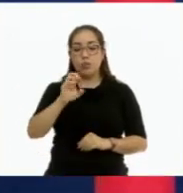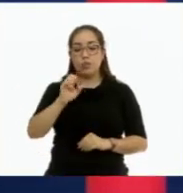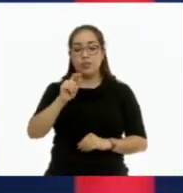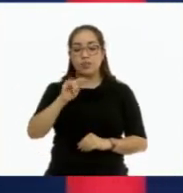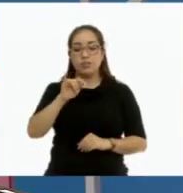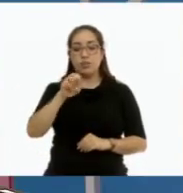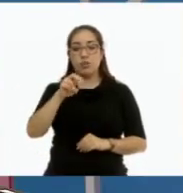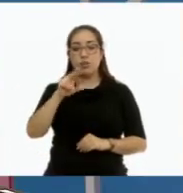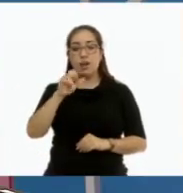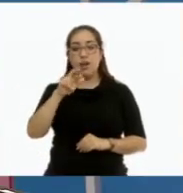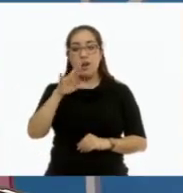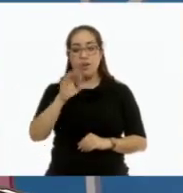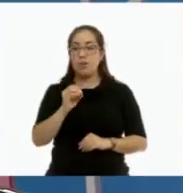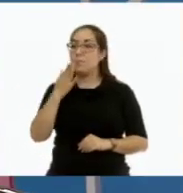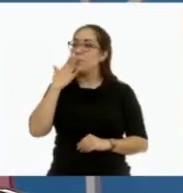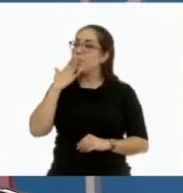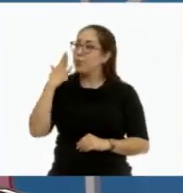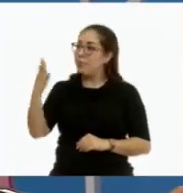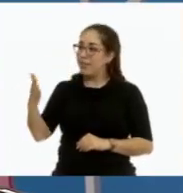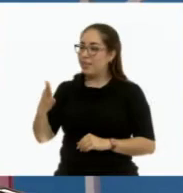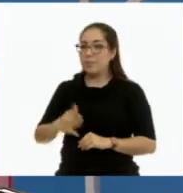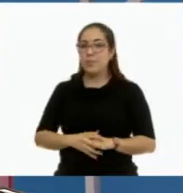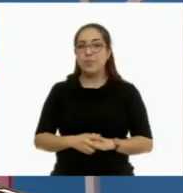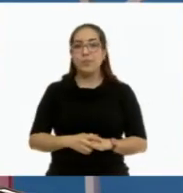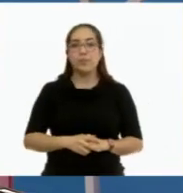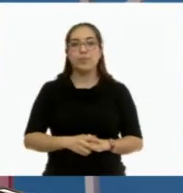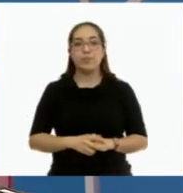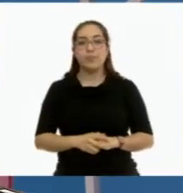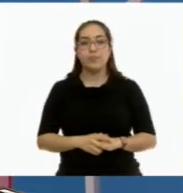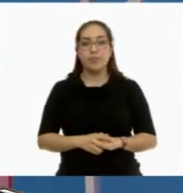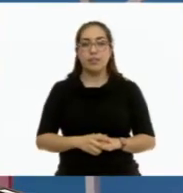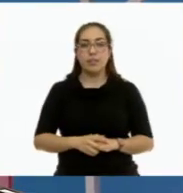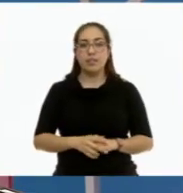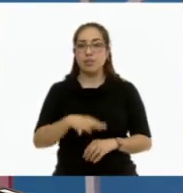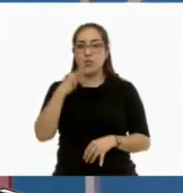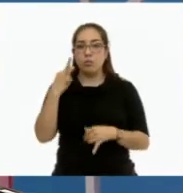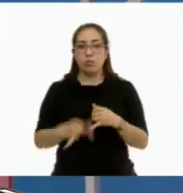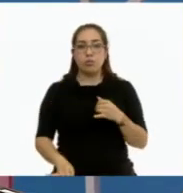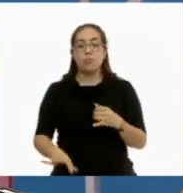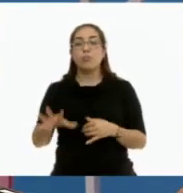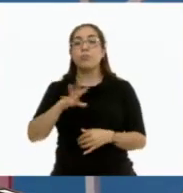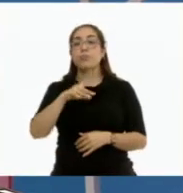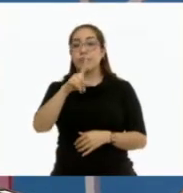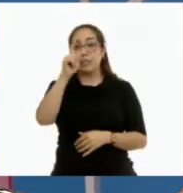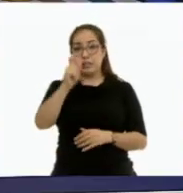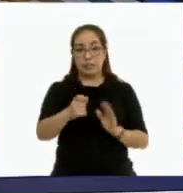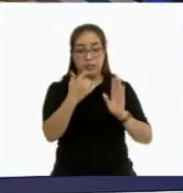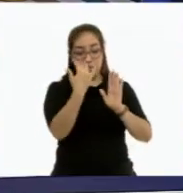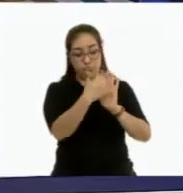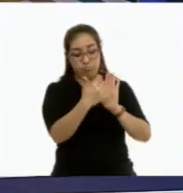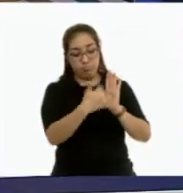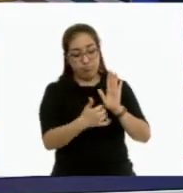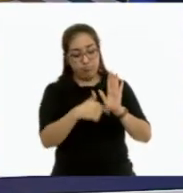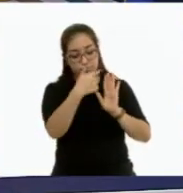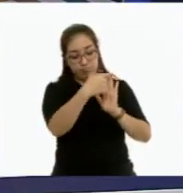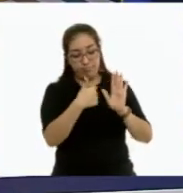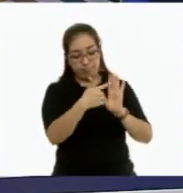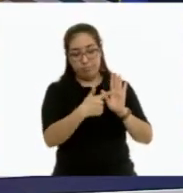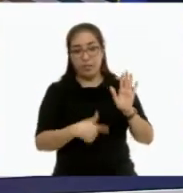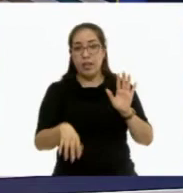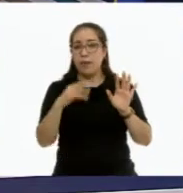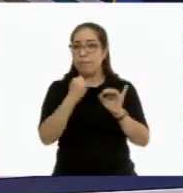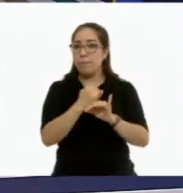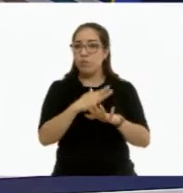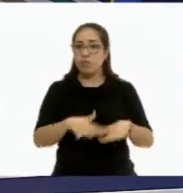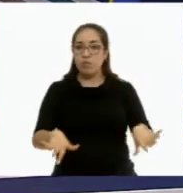Así es. Muy bien, María. Y por último, es un escrito que se conforma a partir de las ideas